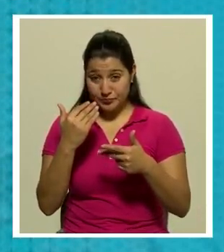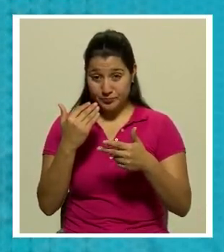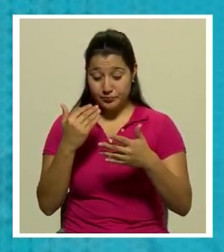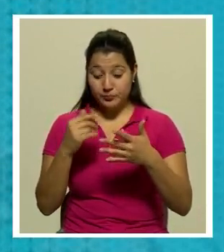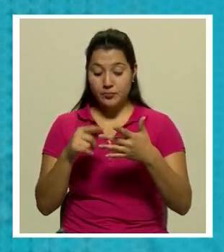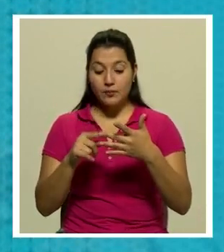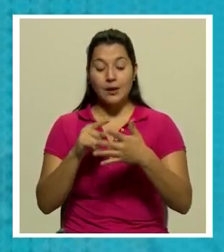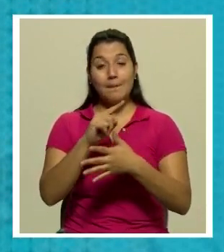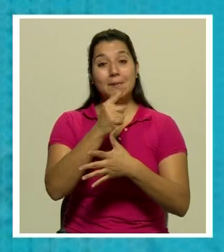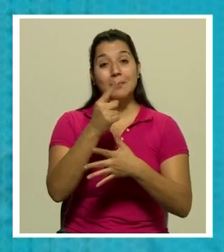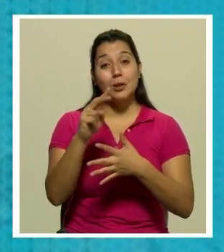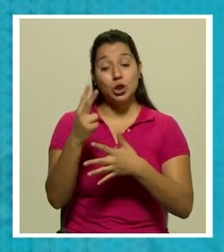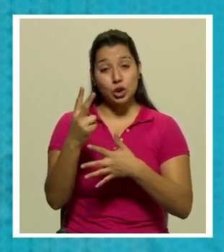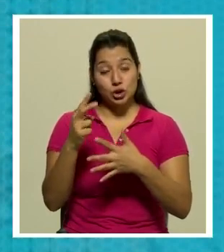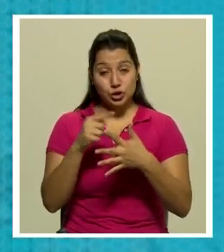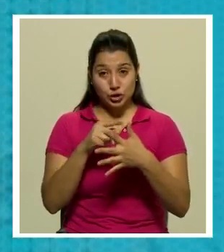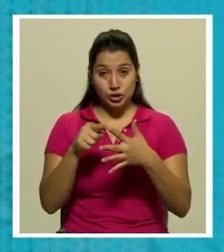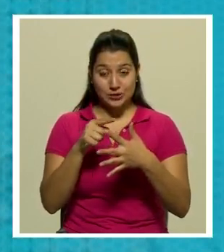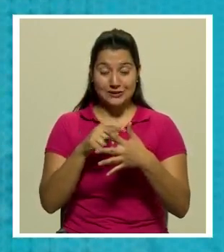deciles